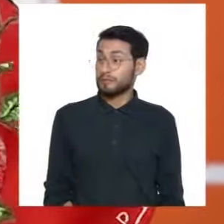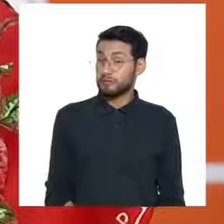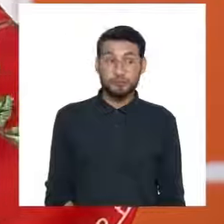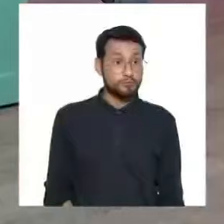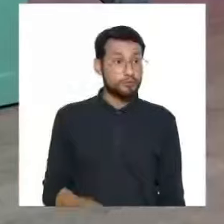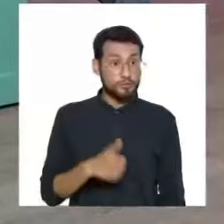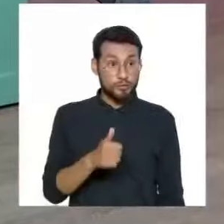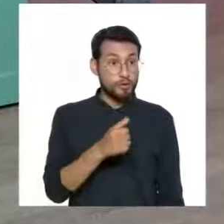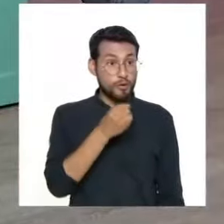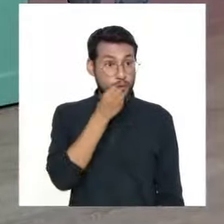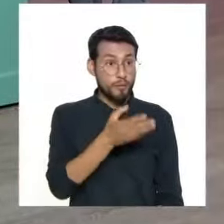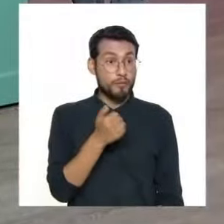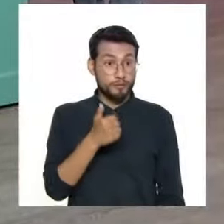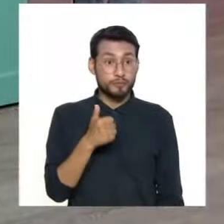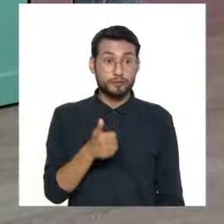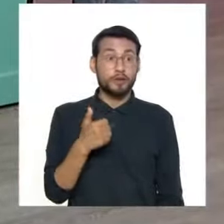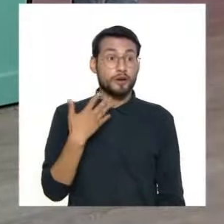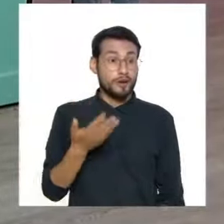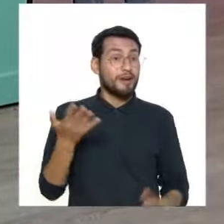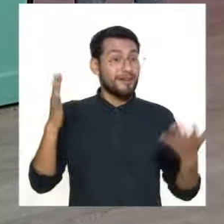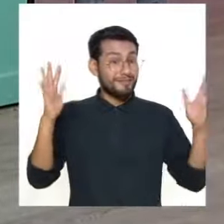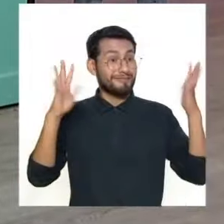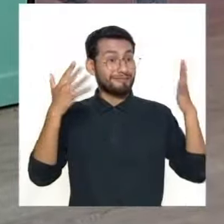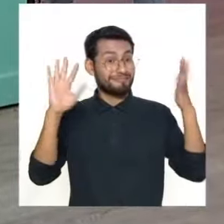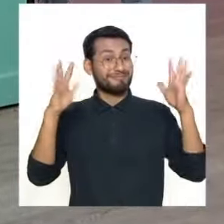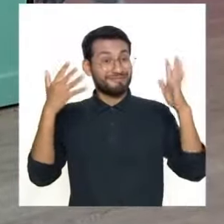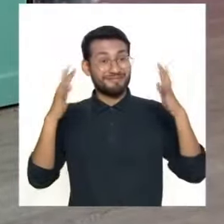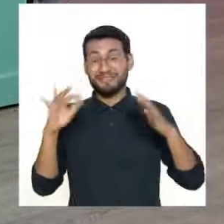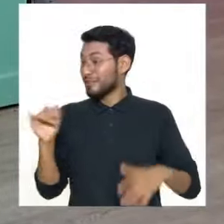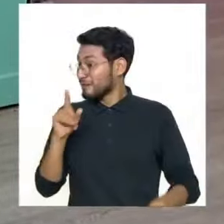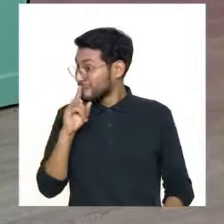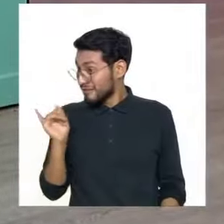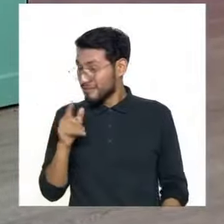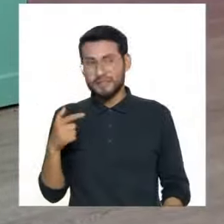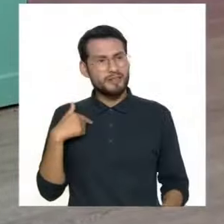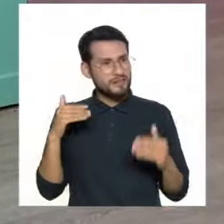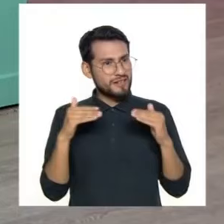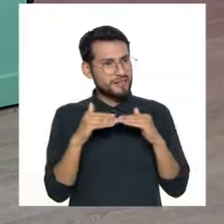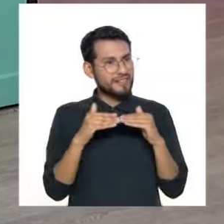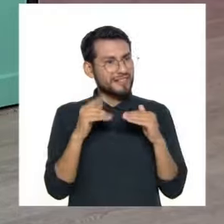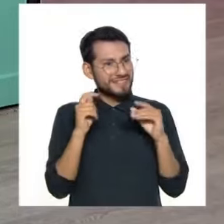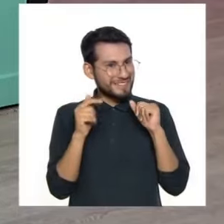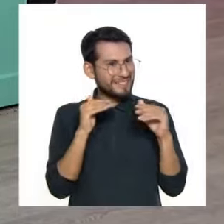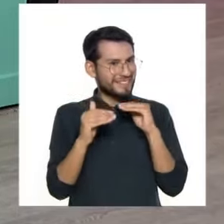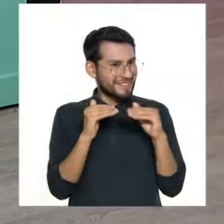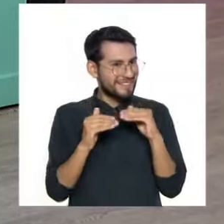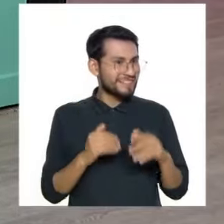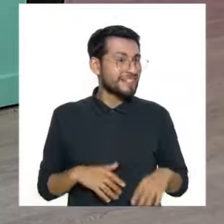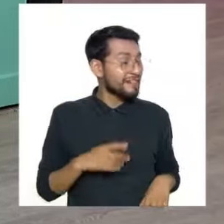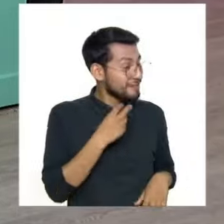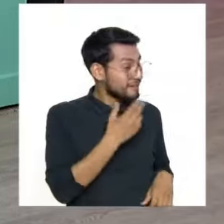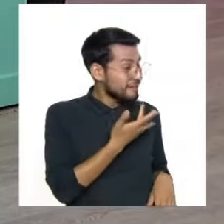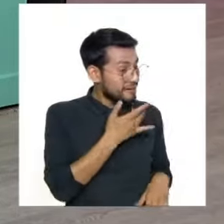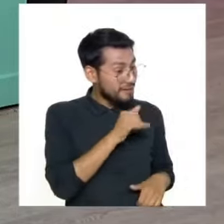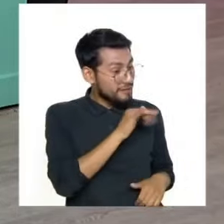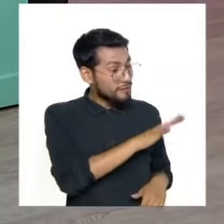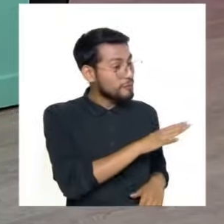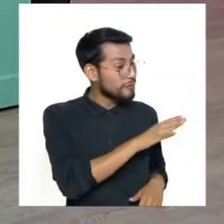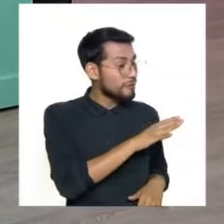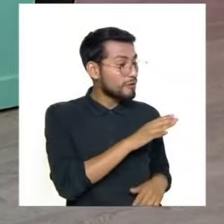precioso buenísimo pap como el de tu papá sea tú lo puedes probar y no puedes saber si lo